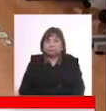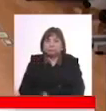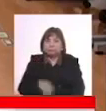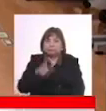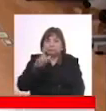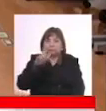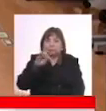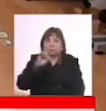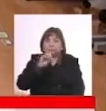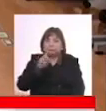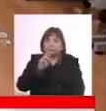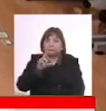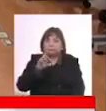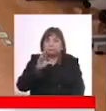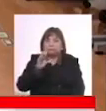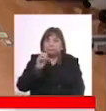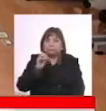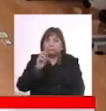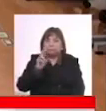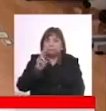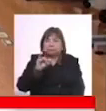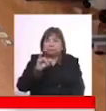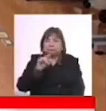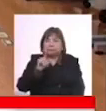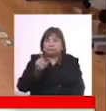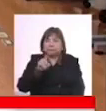Ruiz Rodríguez.